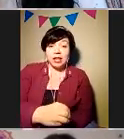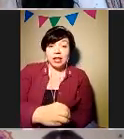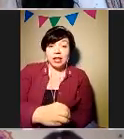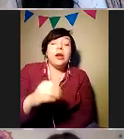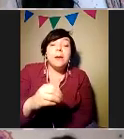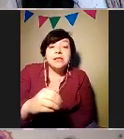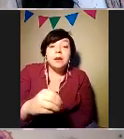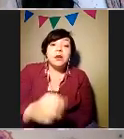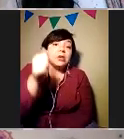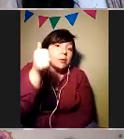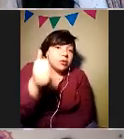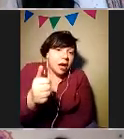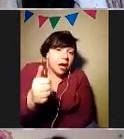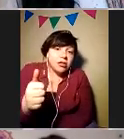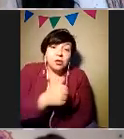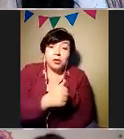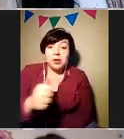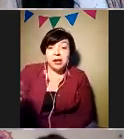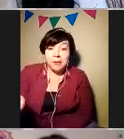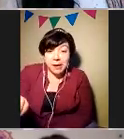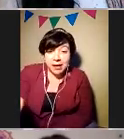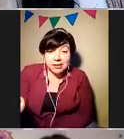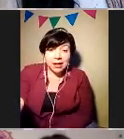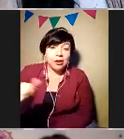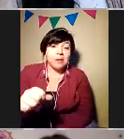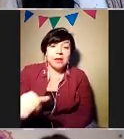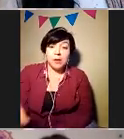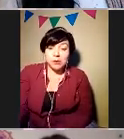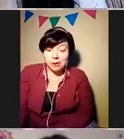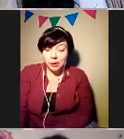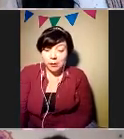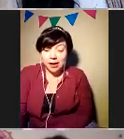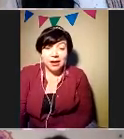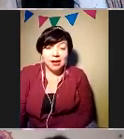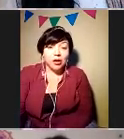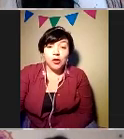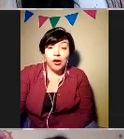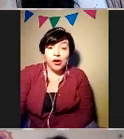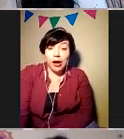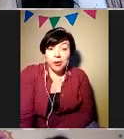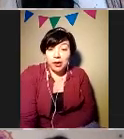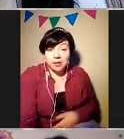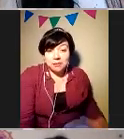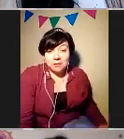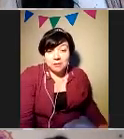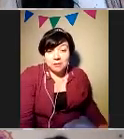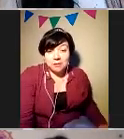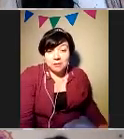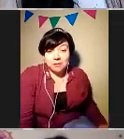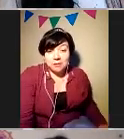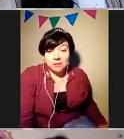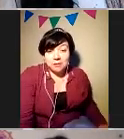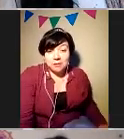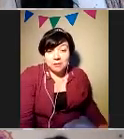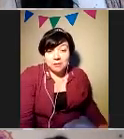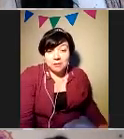cagar de frío todo el día. ¿Qué es lo que pasa cuando usamos tacos y nos duelen los pies? ¿Qué es lo que pasa cuando usamos ropa que no nos acomoda?